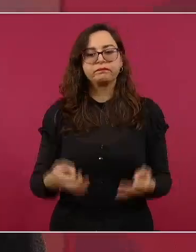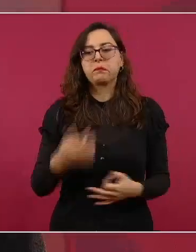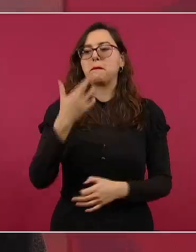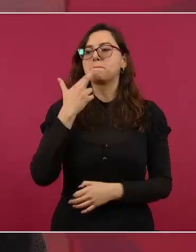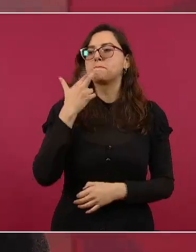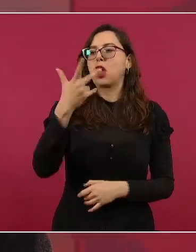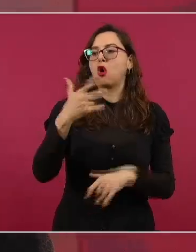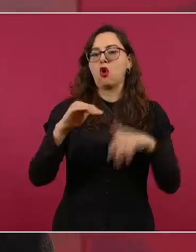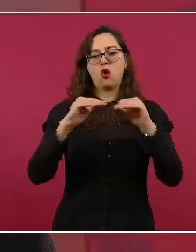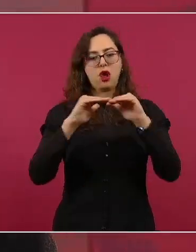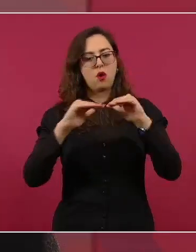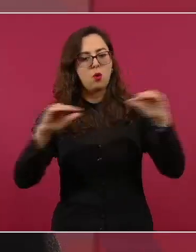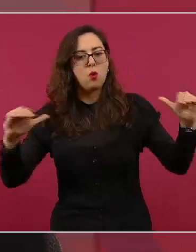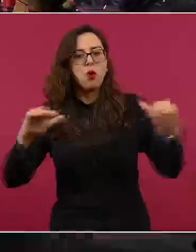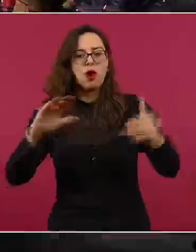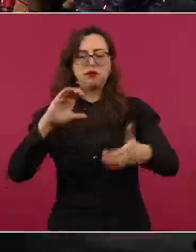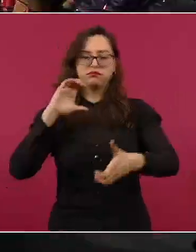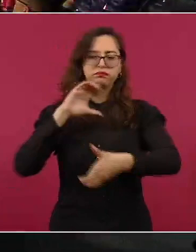igualitaria, más fraterna,